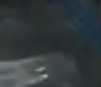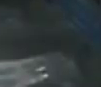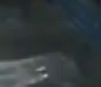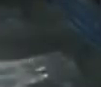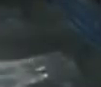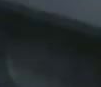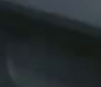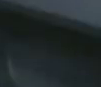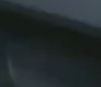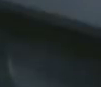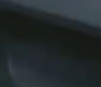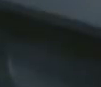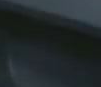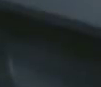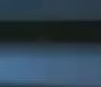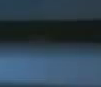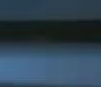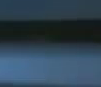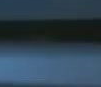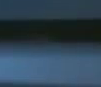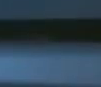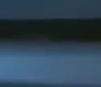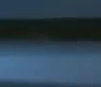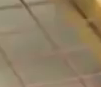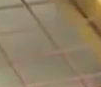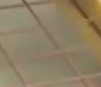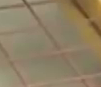a la muchacha, debo contarle a tu hermano.